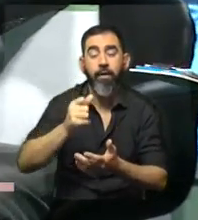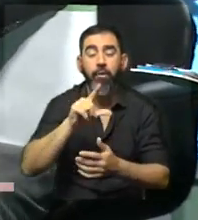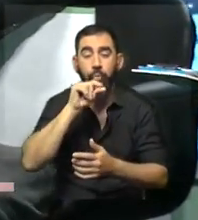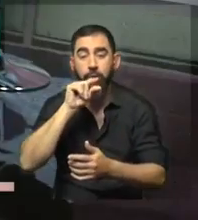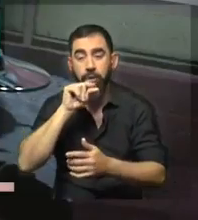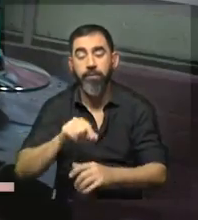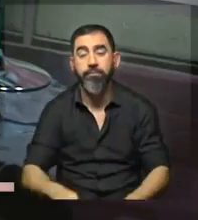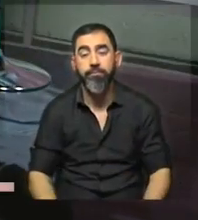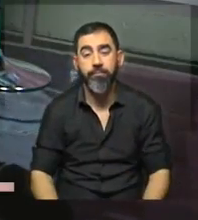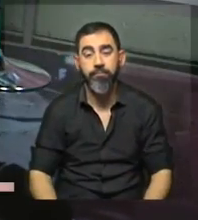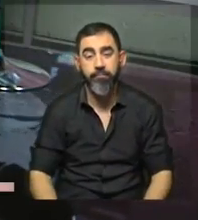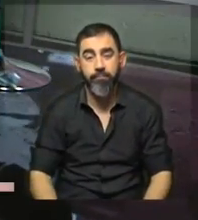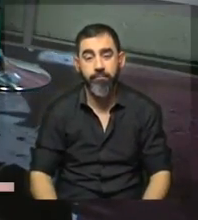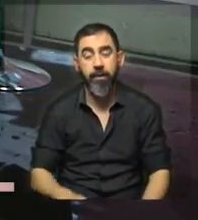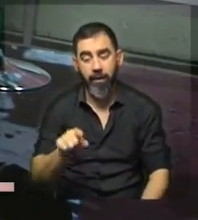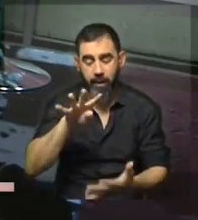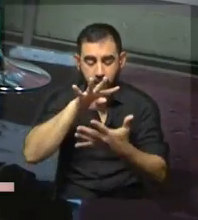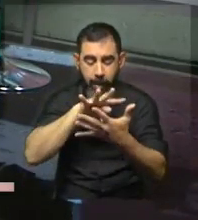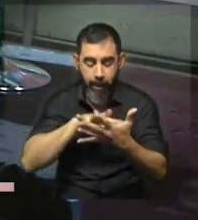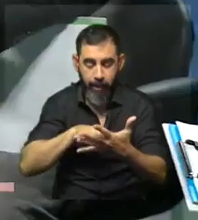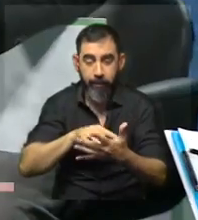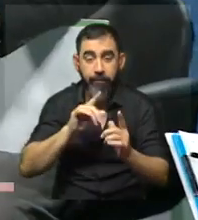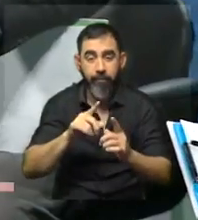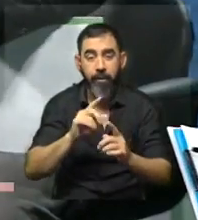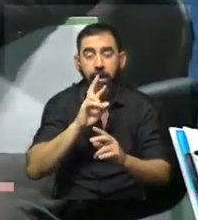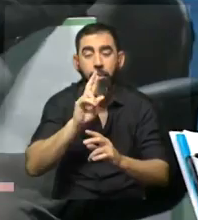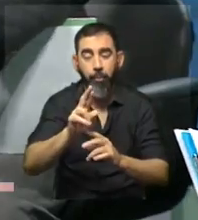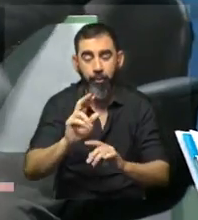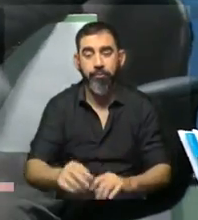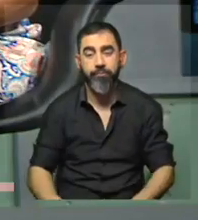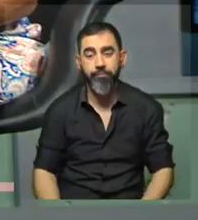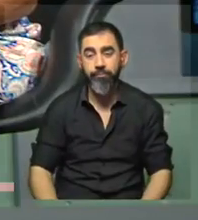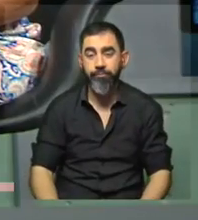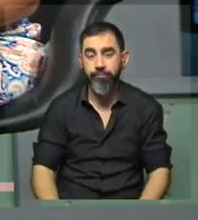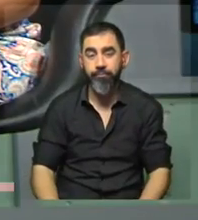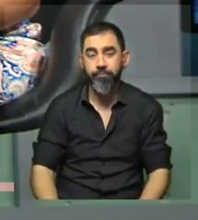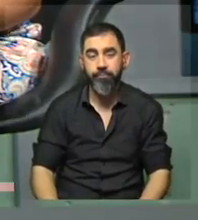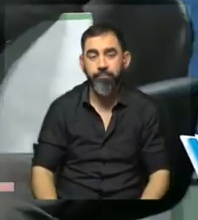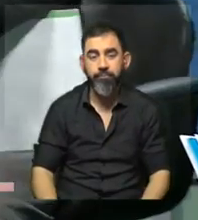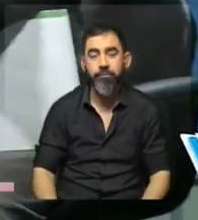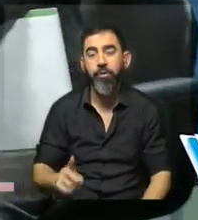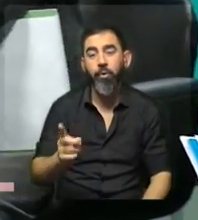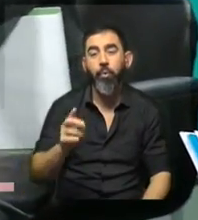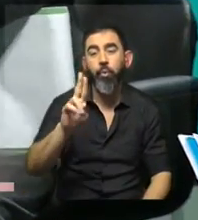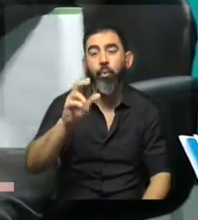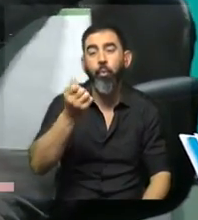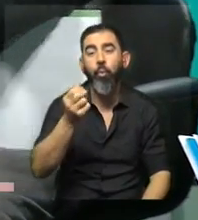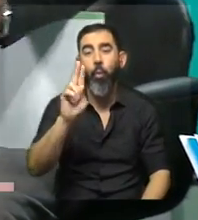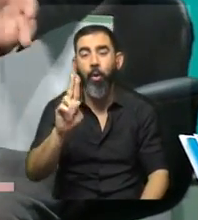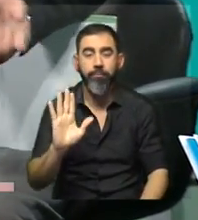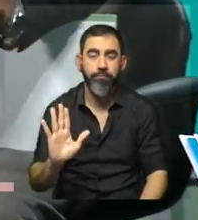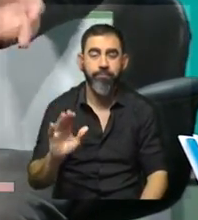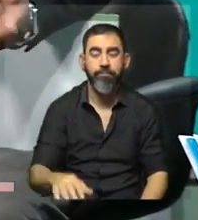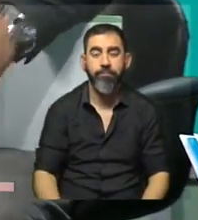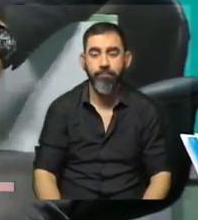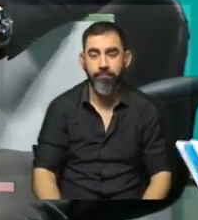Twitter. Emilia no solo los lee, sino que les contesta. Sí. Wow, queda increíble. Wow, sí, wow, sí, es sí, un poco